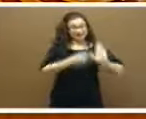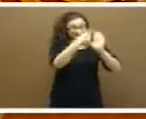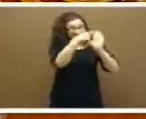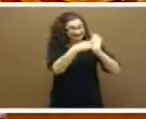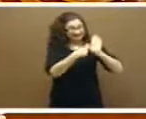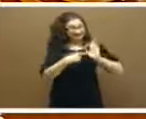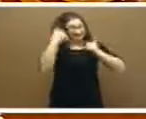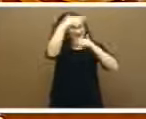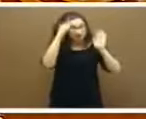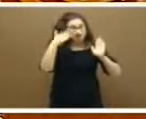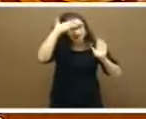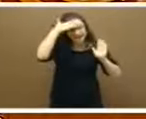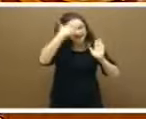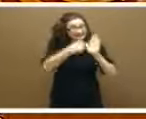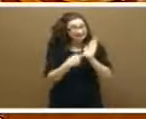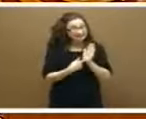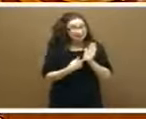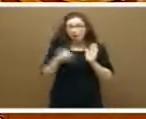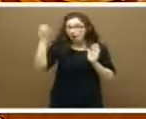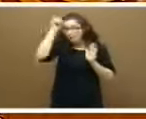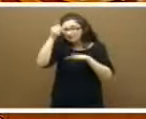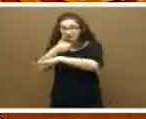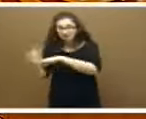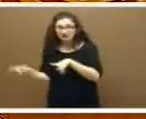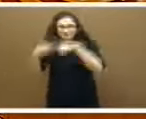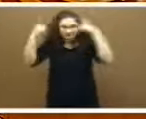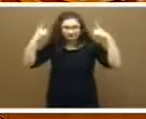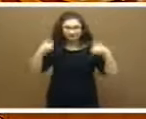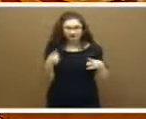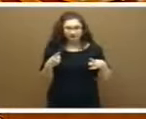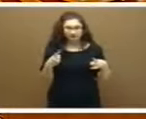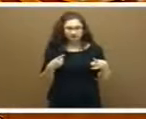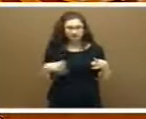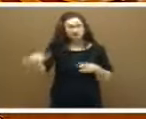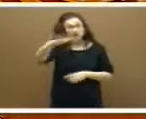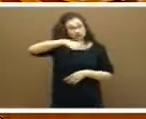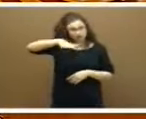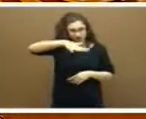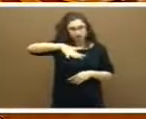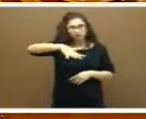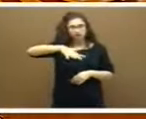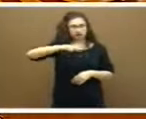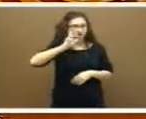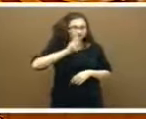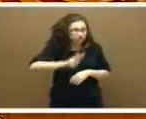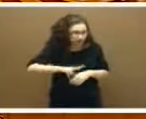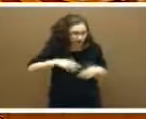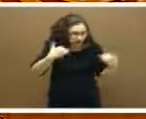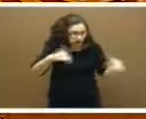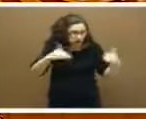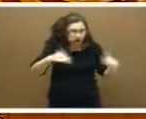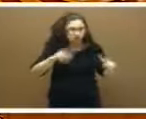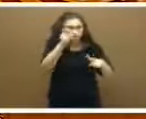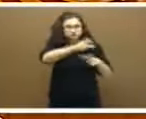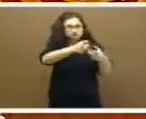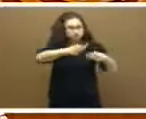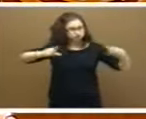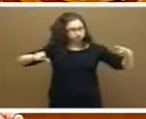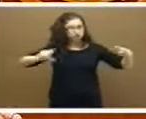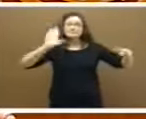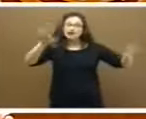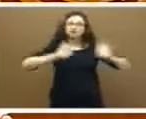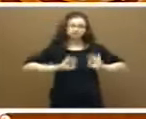atención primaria. Los centros de salud cabecera en estas zonas de salud han visto incrementada la población a la que tienen que dar asistencia y reducidos